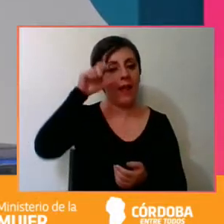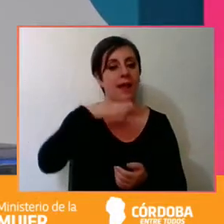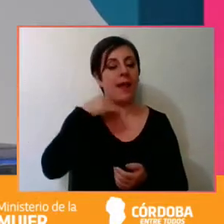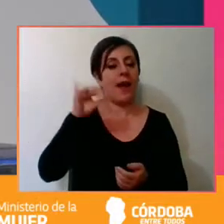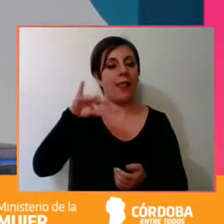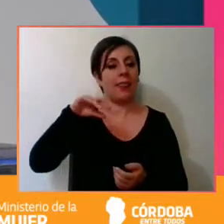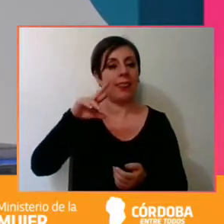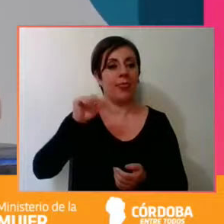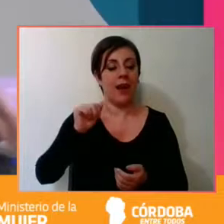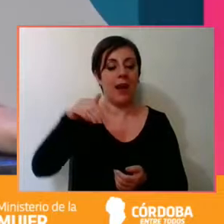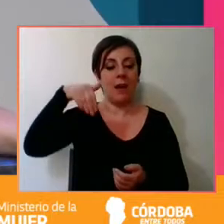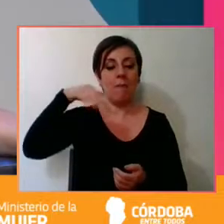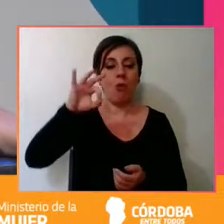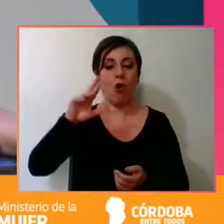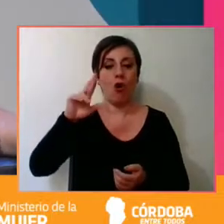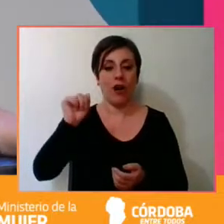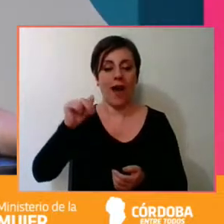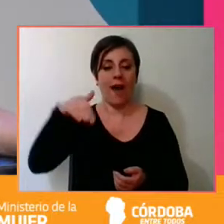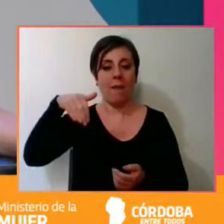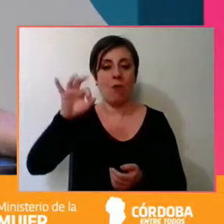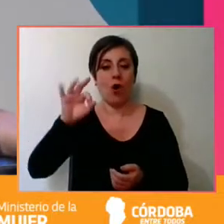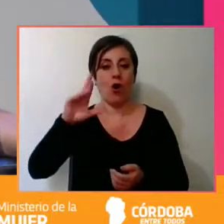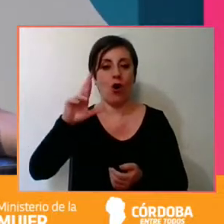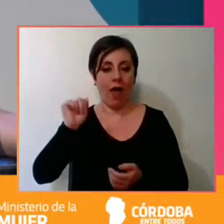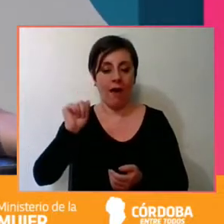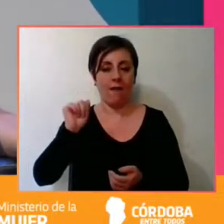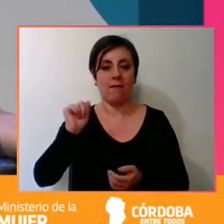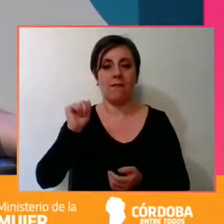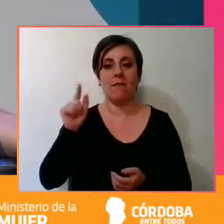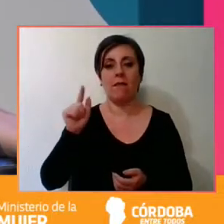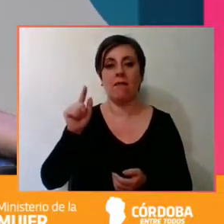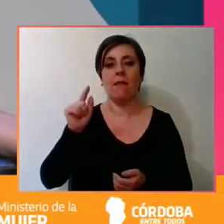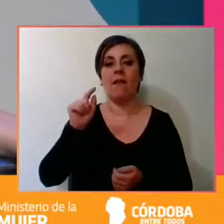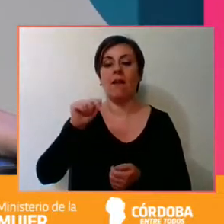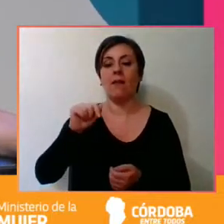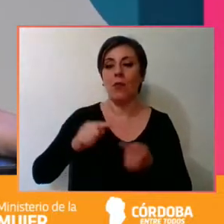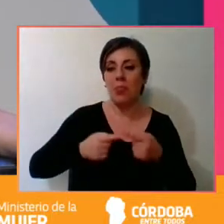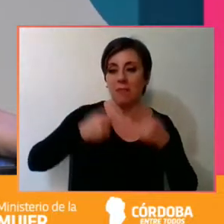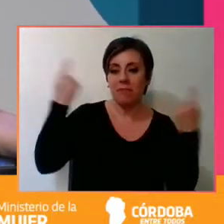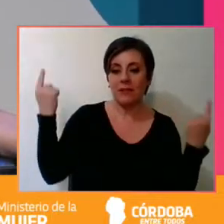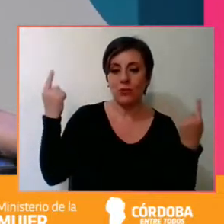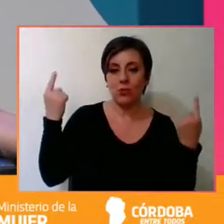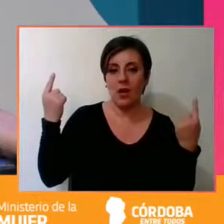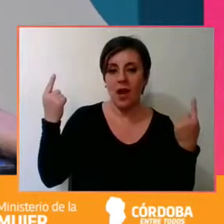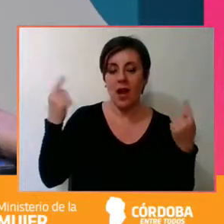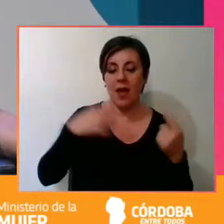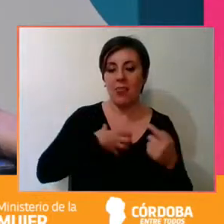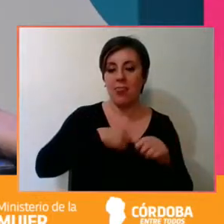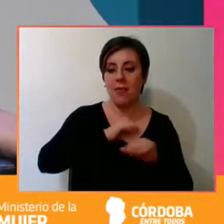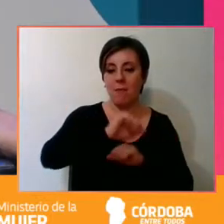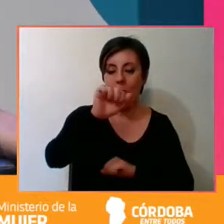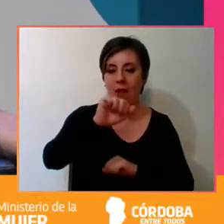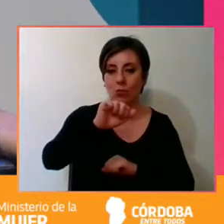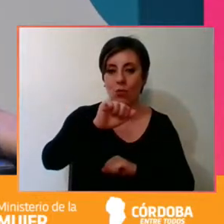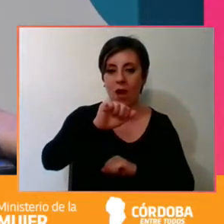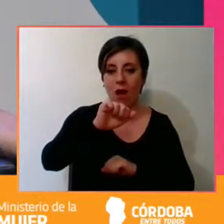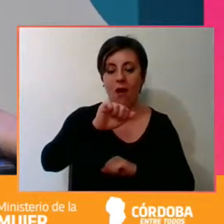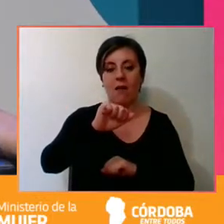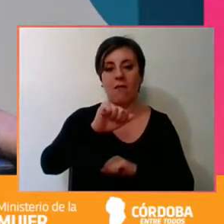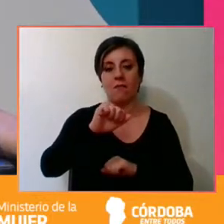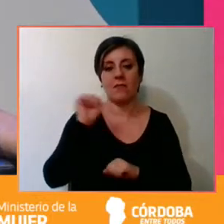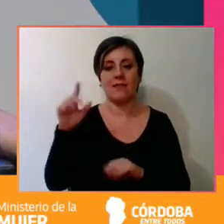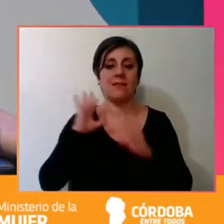Alejandra Mora Mora estuvo en la edición de apertura de la diplomatura. Ella es la